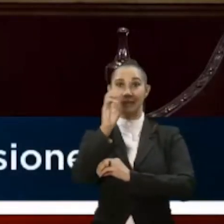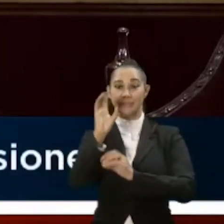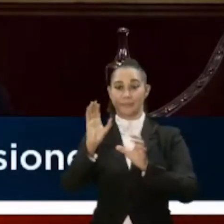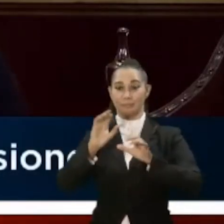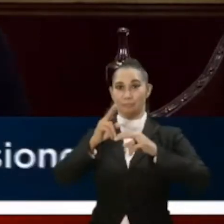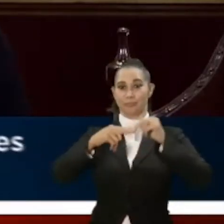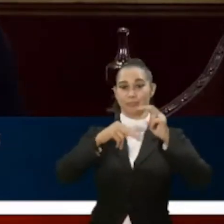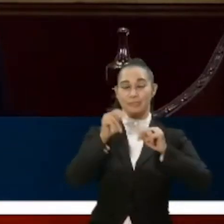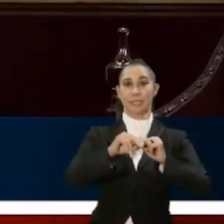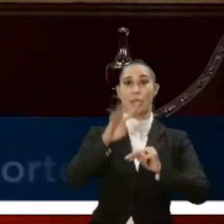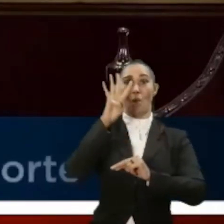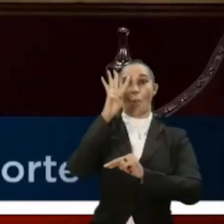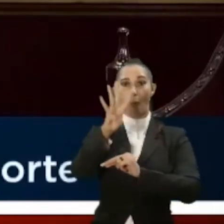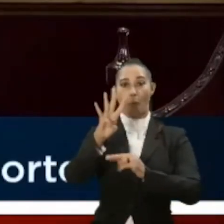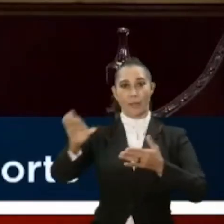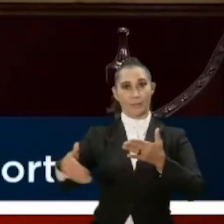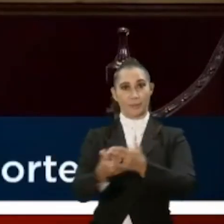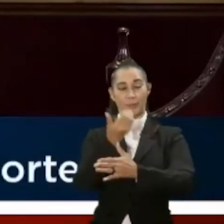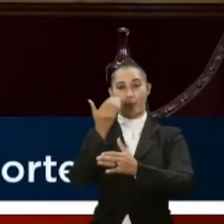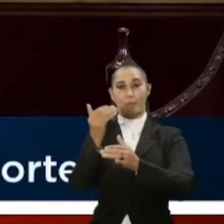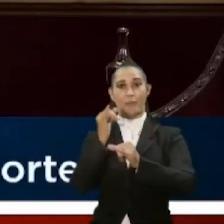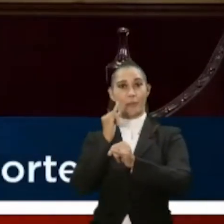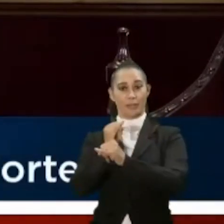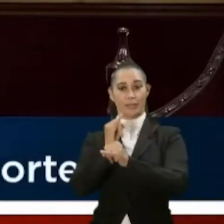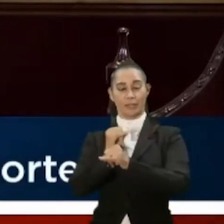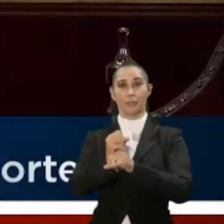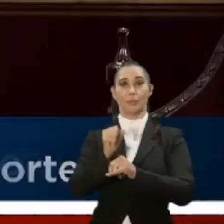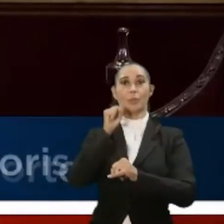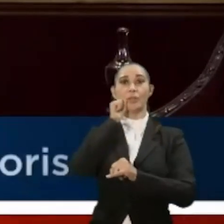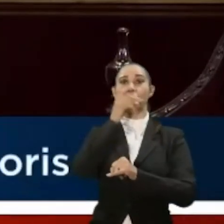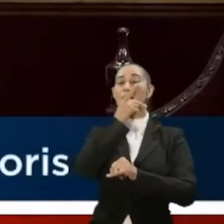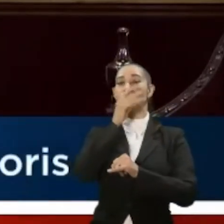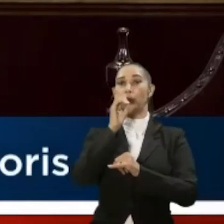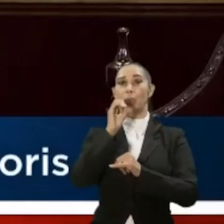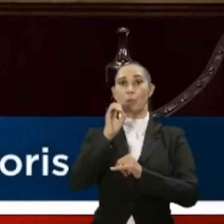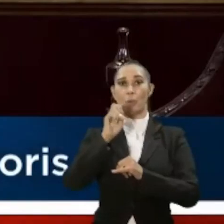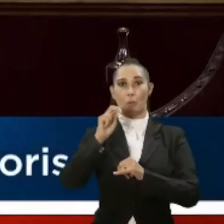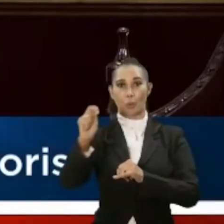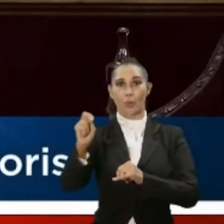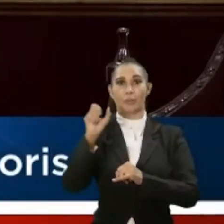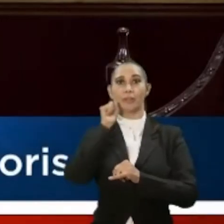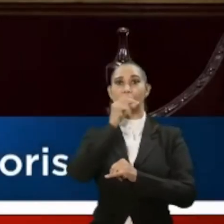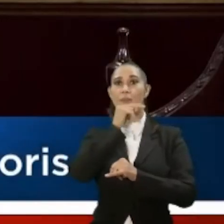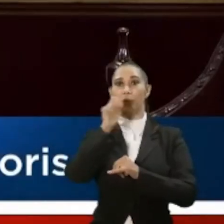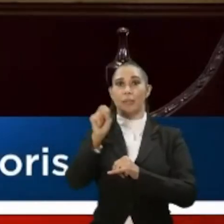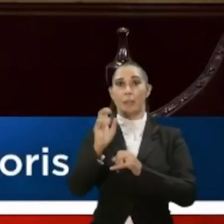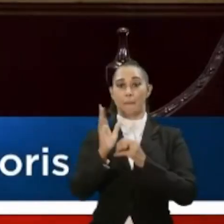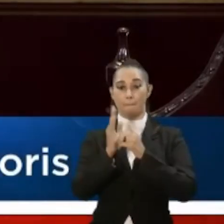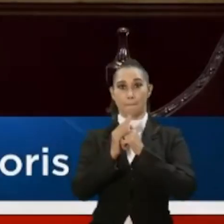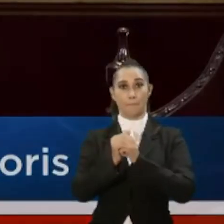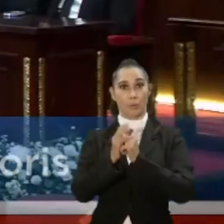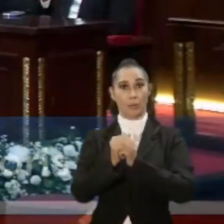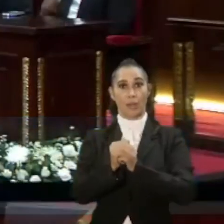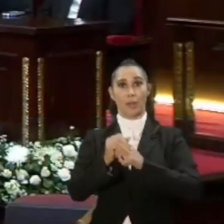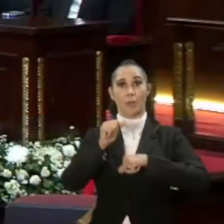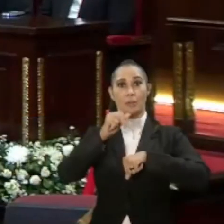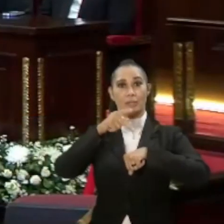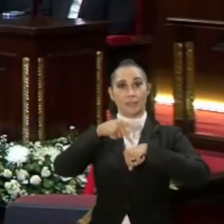extensiones, 4 nuevas extensiones en Santo Domingo Este, Santo Domingo Norte, Bonao y San Pedro de